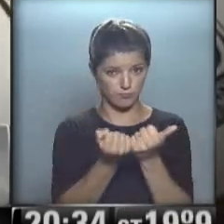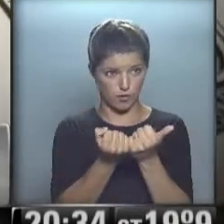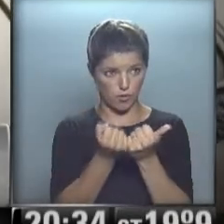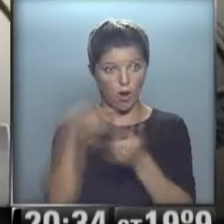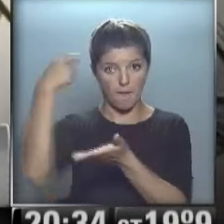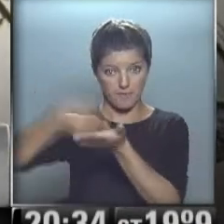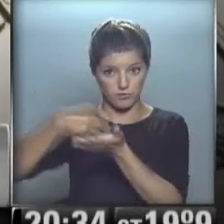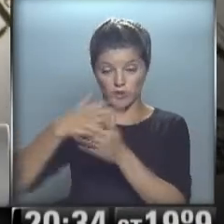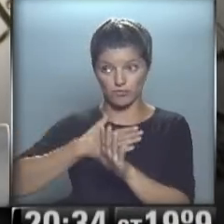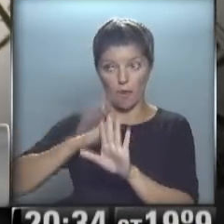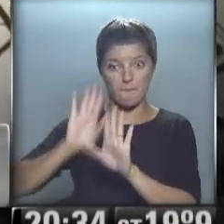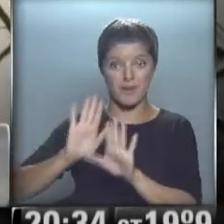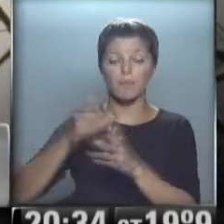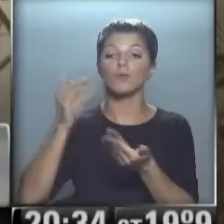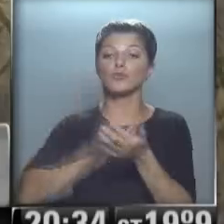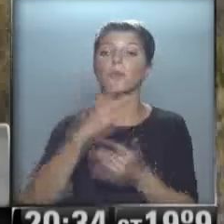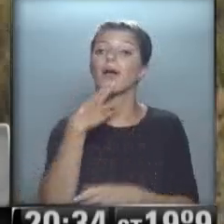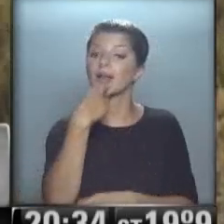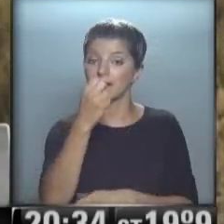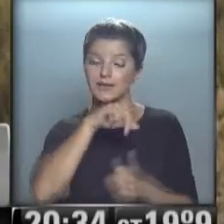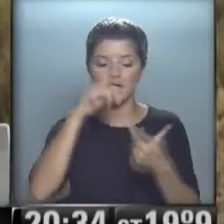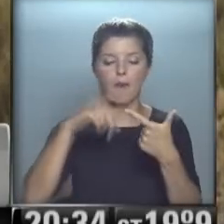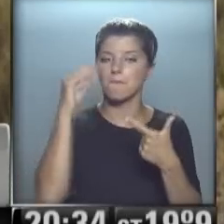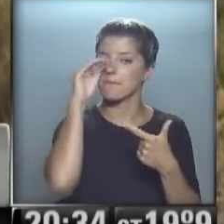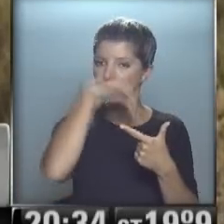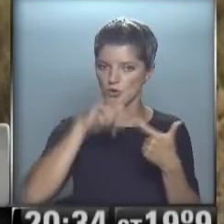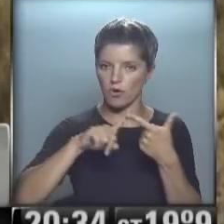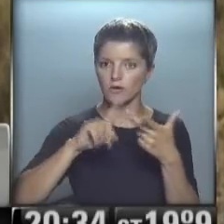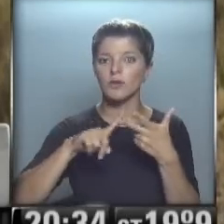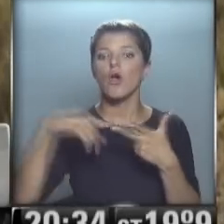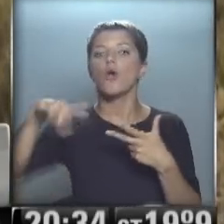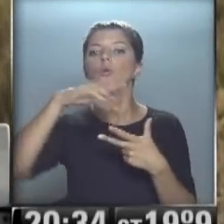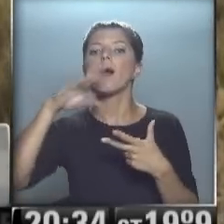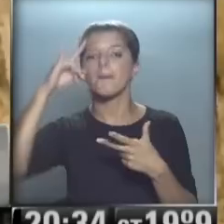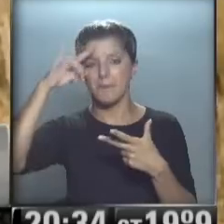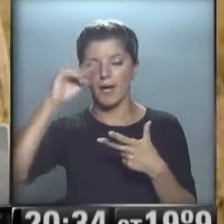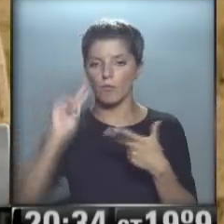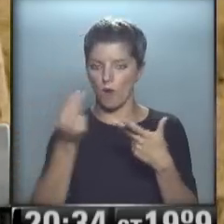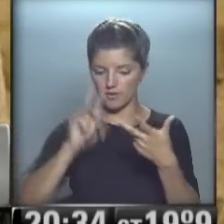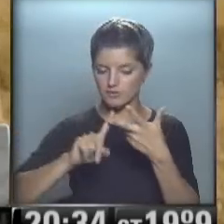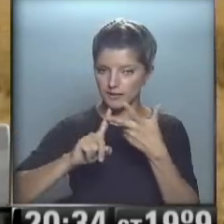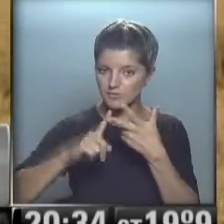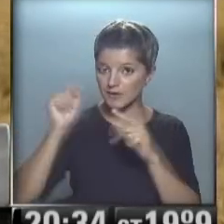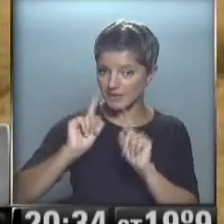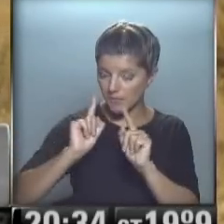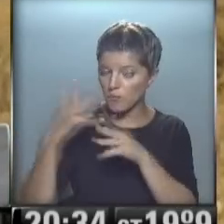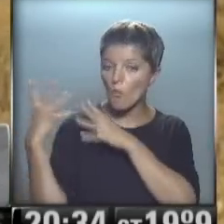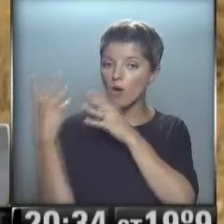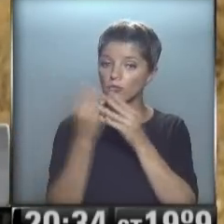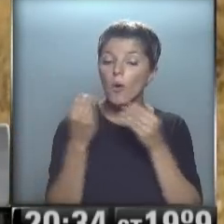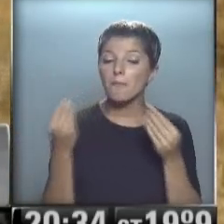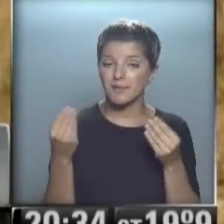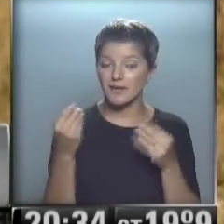estamos esperando, tanto para lo que es energía, petróleo, Vaca Muerta, que nos va a ayudar a